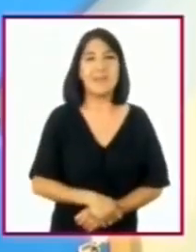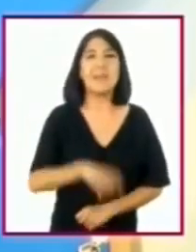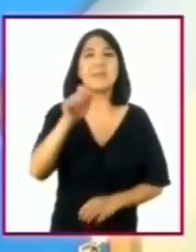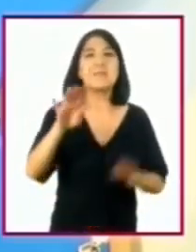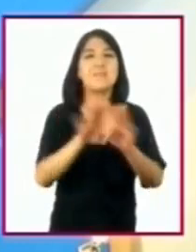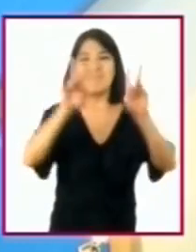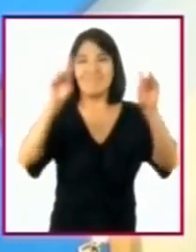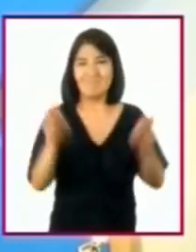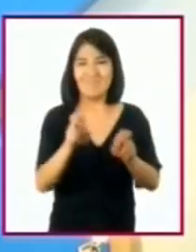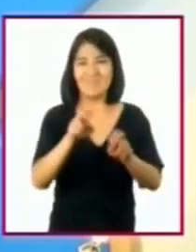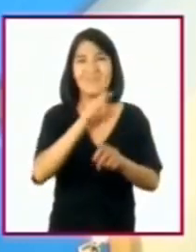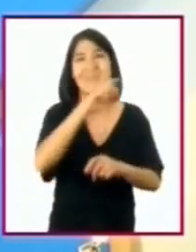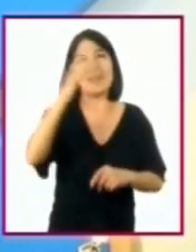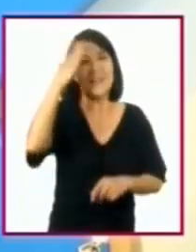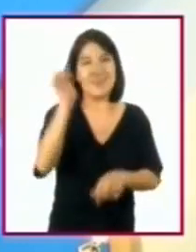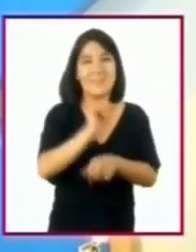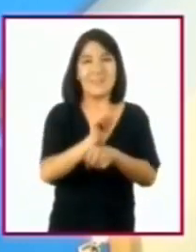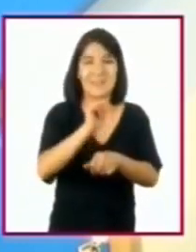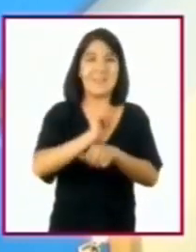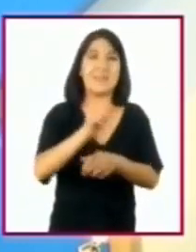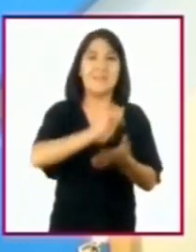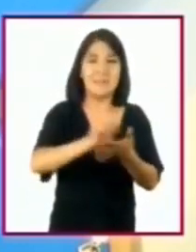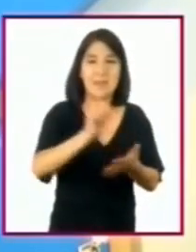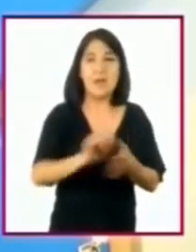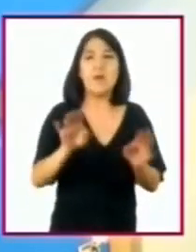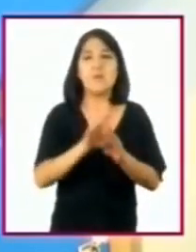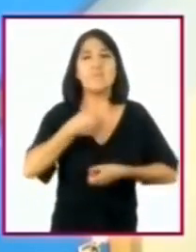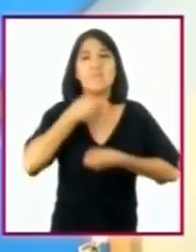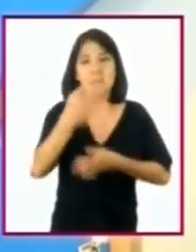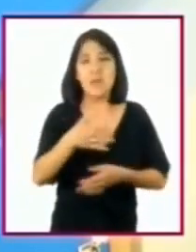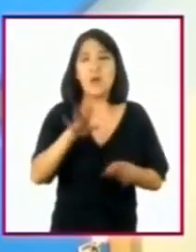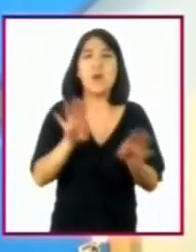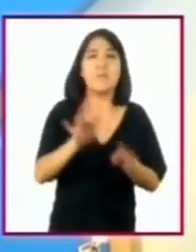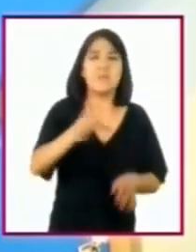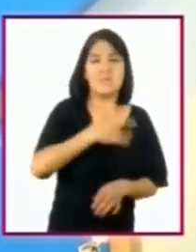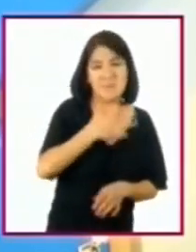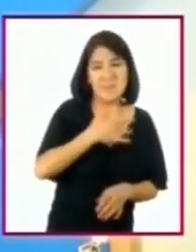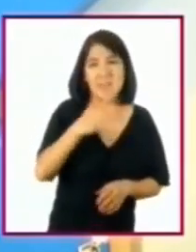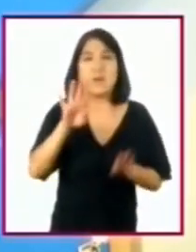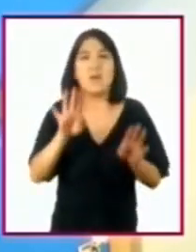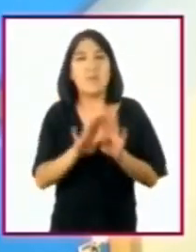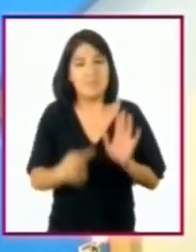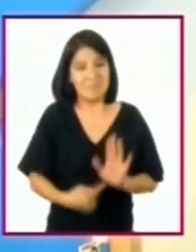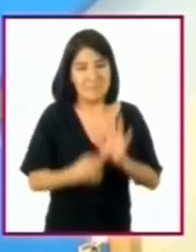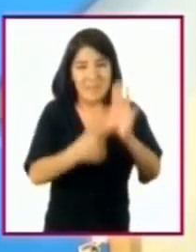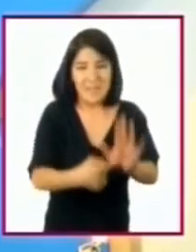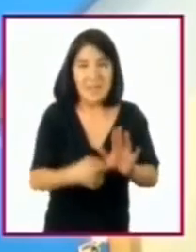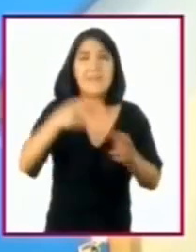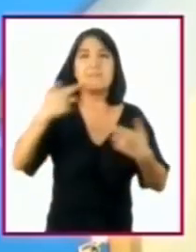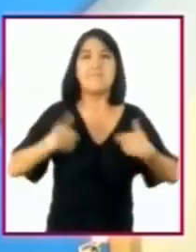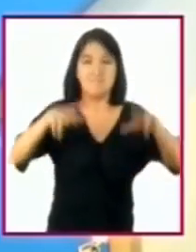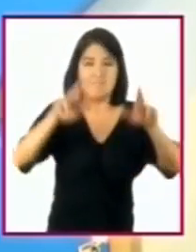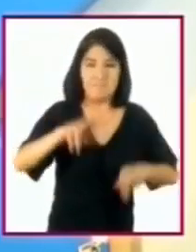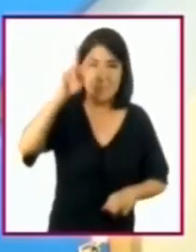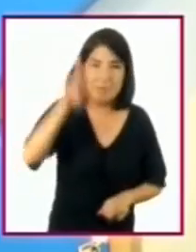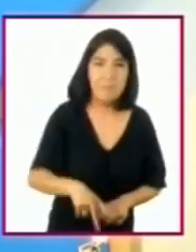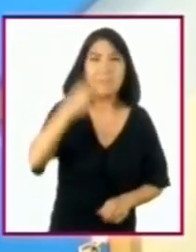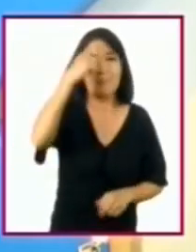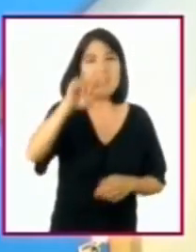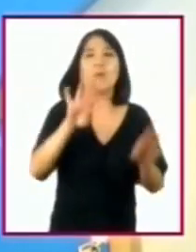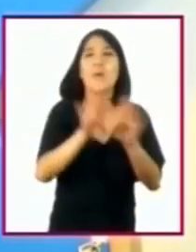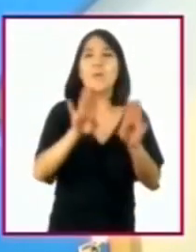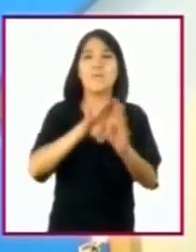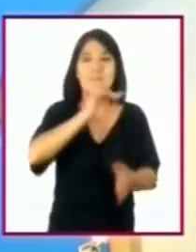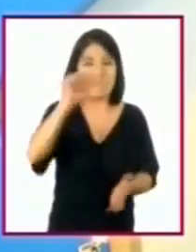José Cela, la más noble función de un escritor es dar testimonio, como acta notarial y como fiel